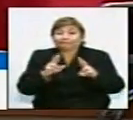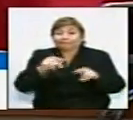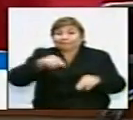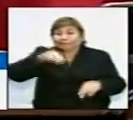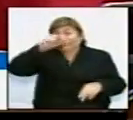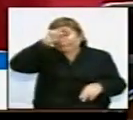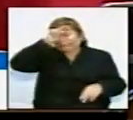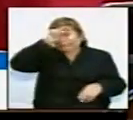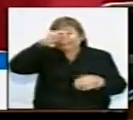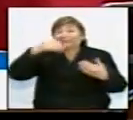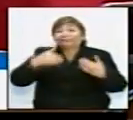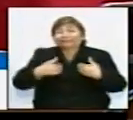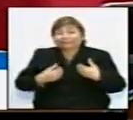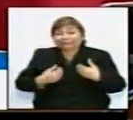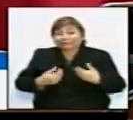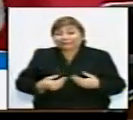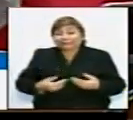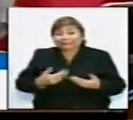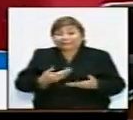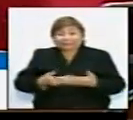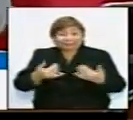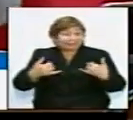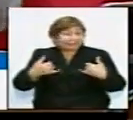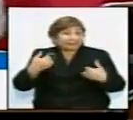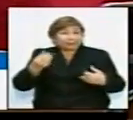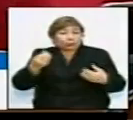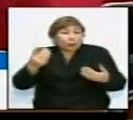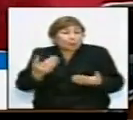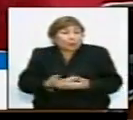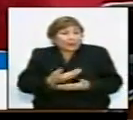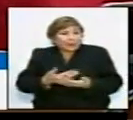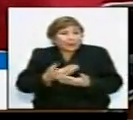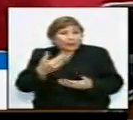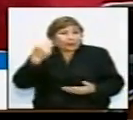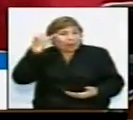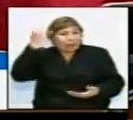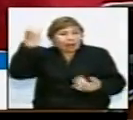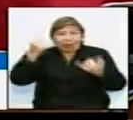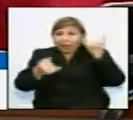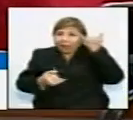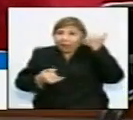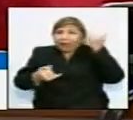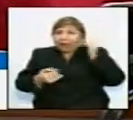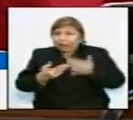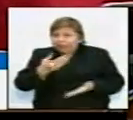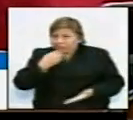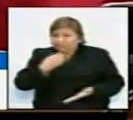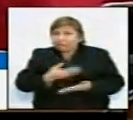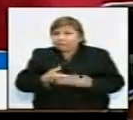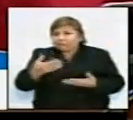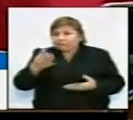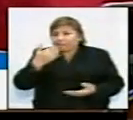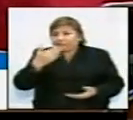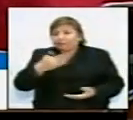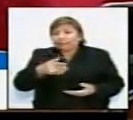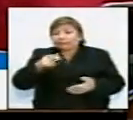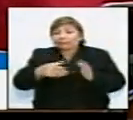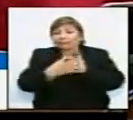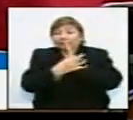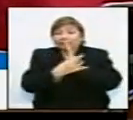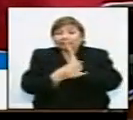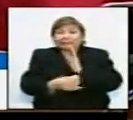país de contar, por ejemplo, con estos jóvenes emprendedores, innovadores, y hoy día tenemos este